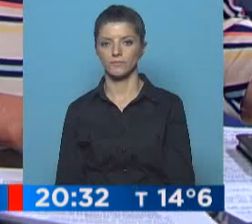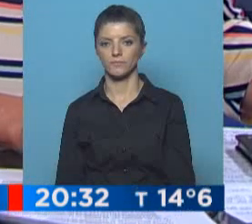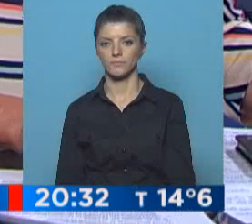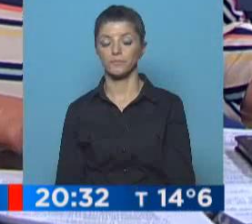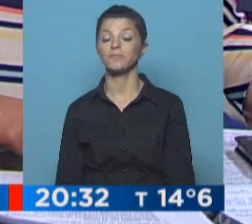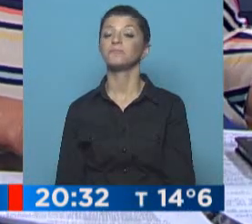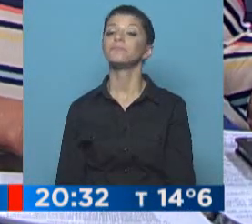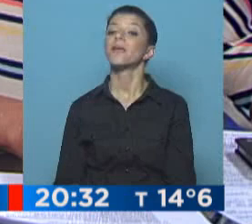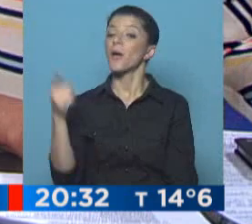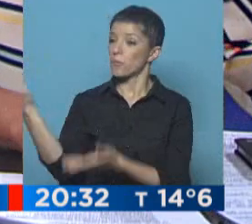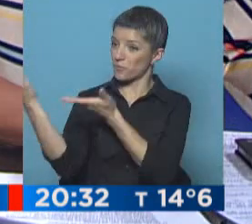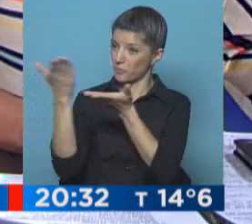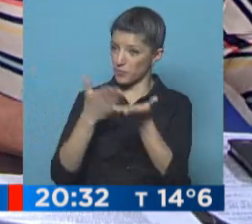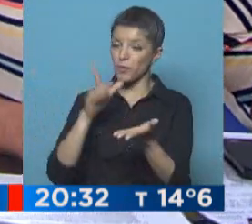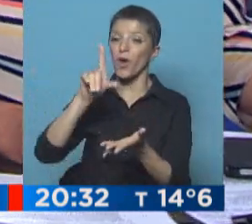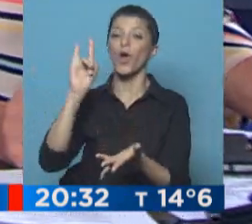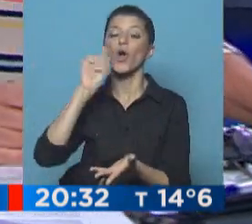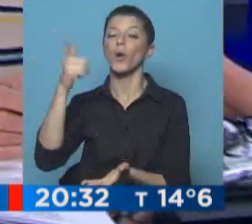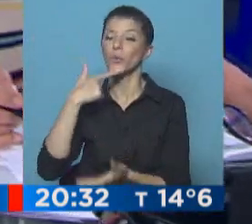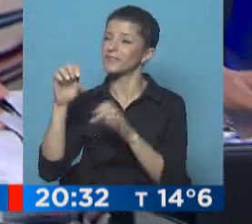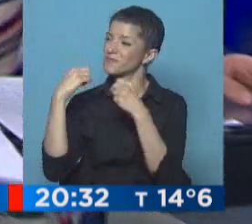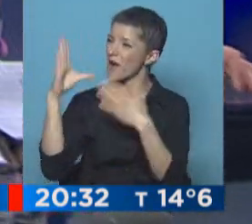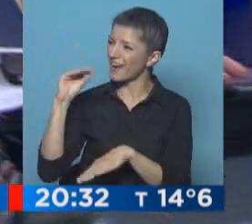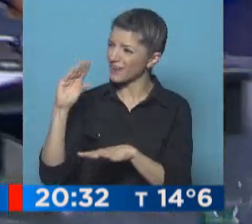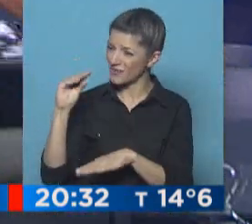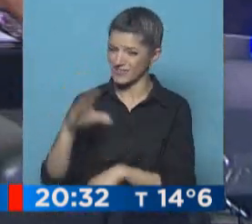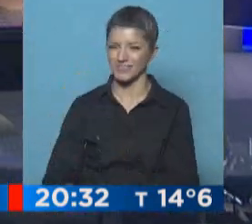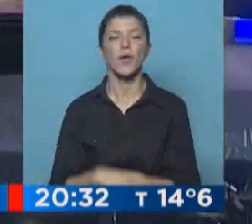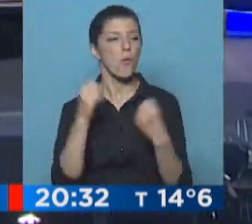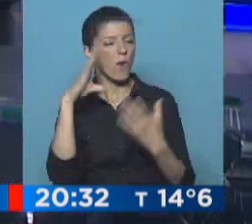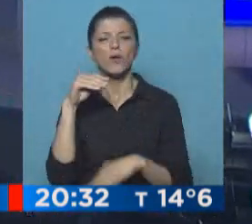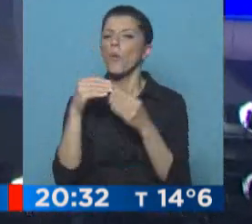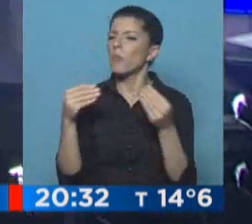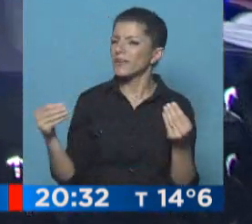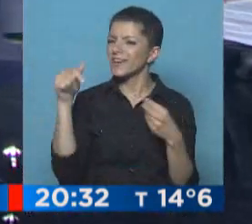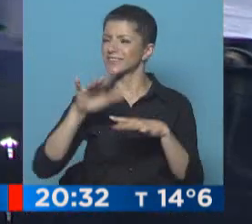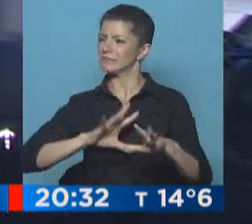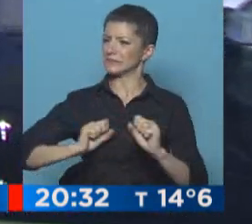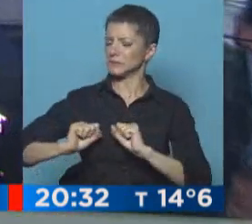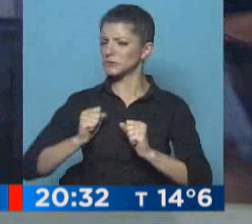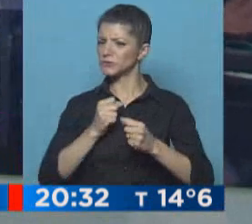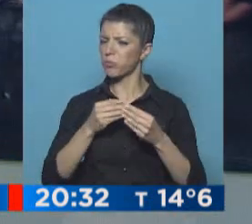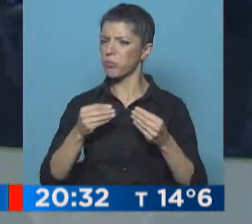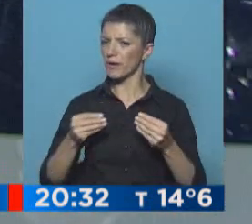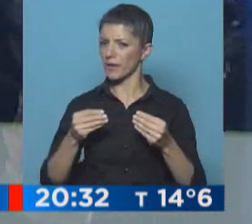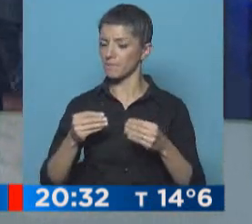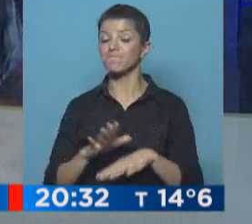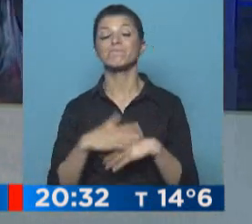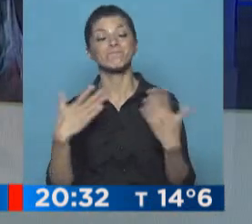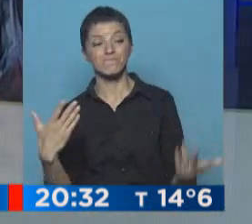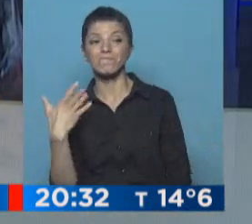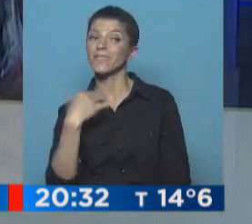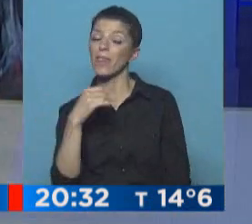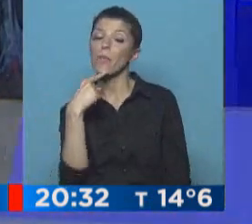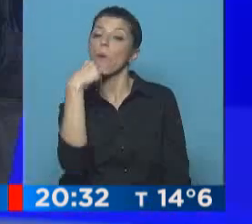está con nosotros Luis brusin Hola Luis Buenas noches Hola Qué tal Buenas noches Por qué se produce este malestar bueno eso habría que